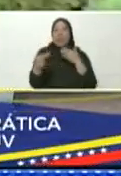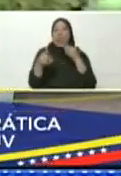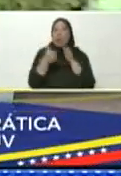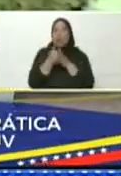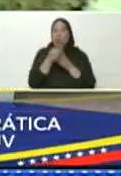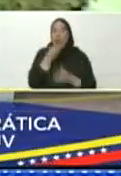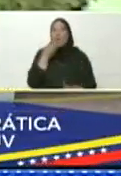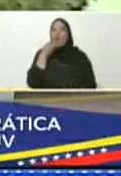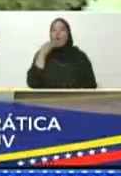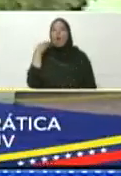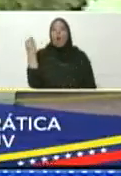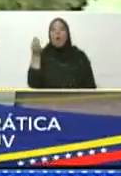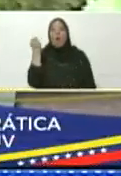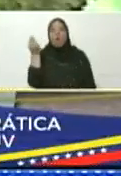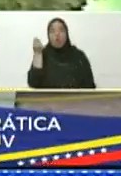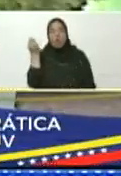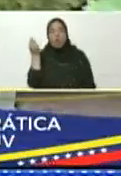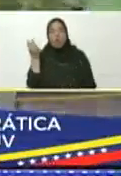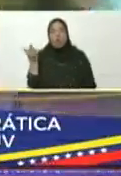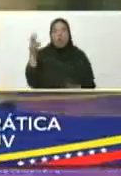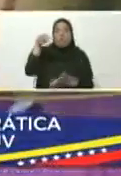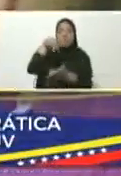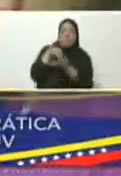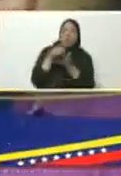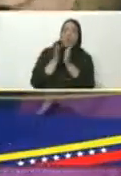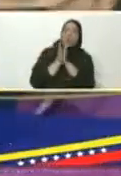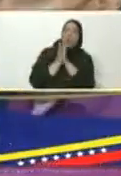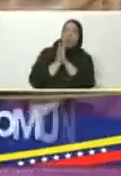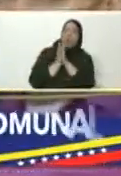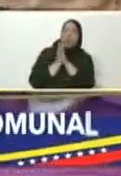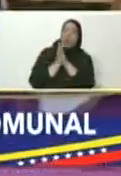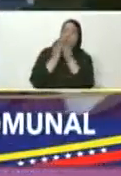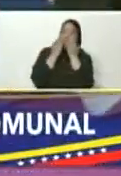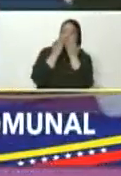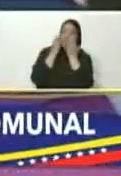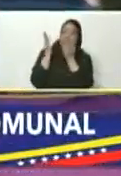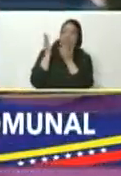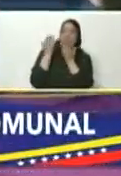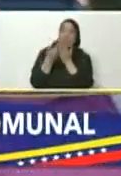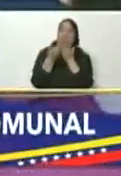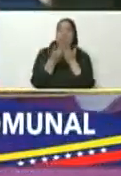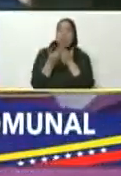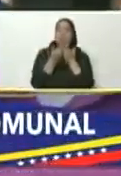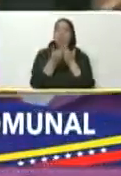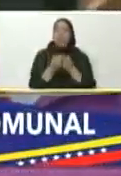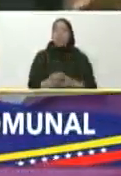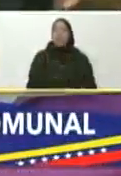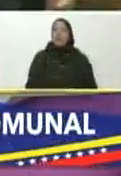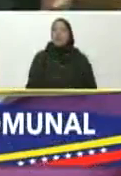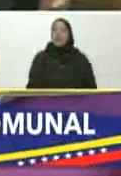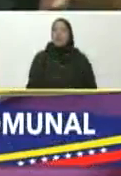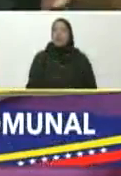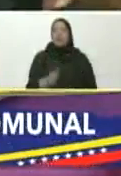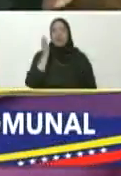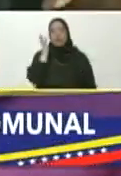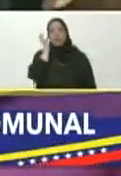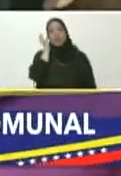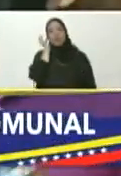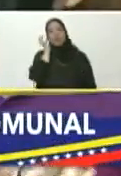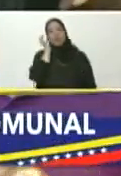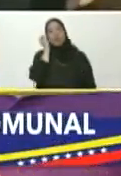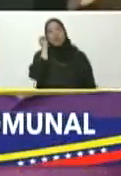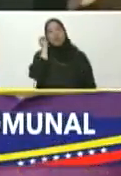Miguel. Ponte de pie, Miguel. Coño, hermanito. ¿Qué estudias tú, Miguel? Un saludo, presidente.